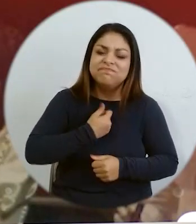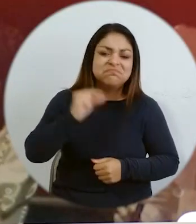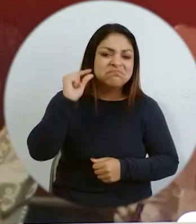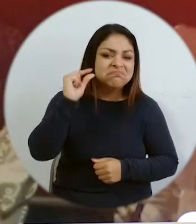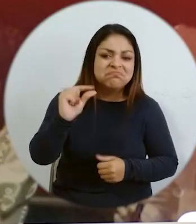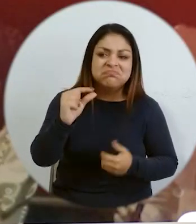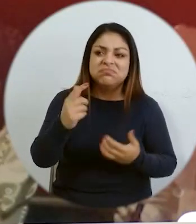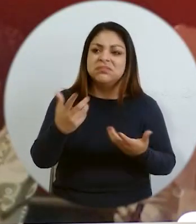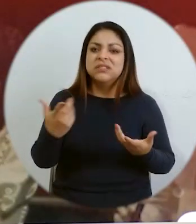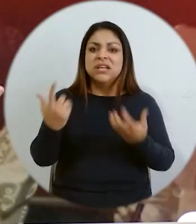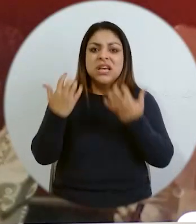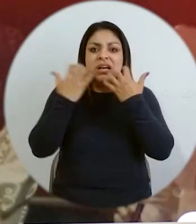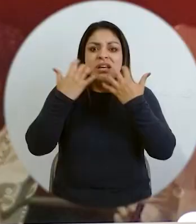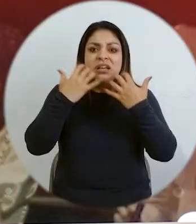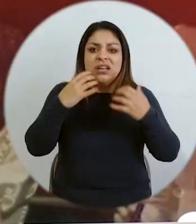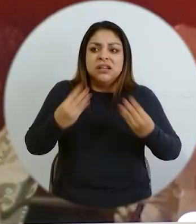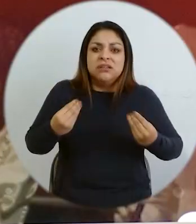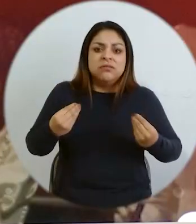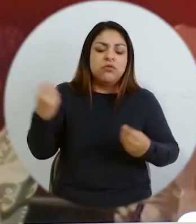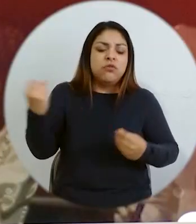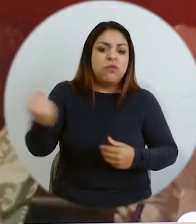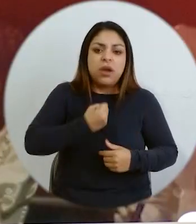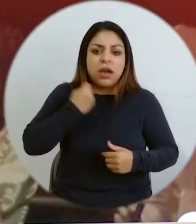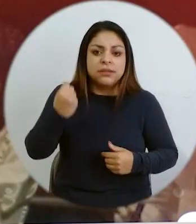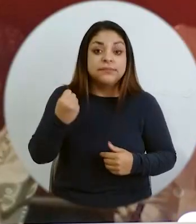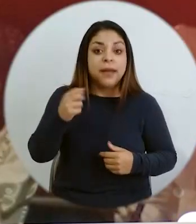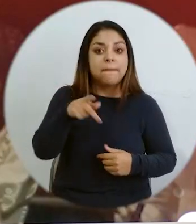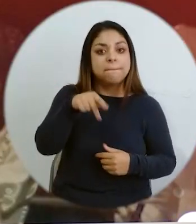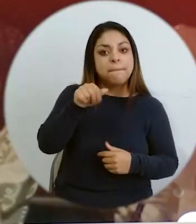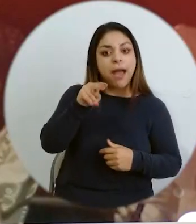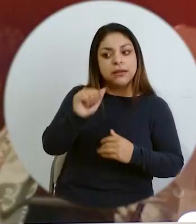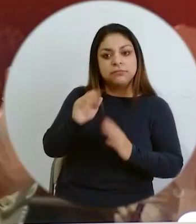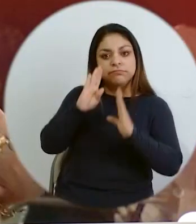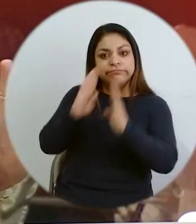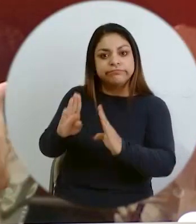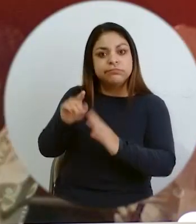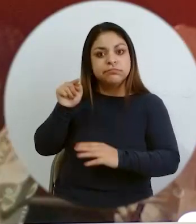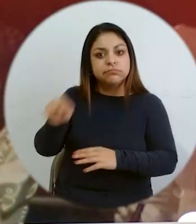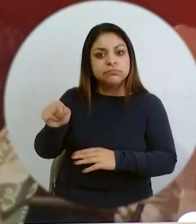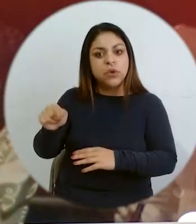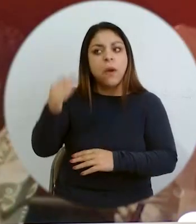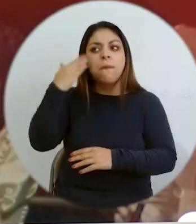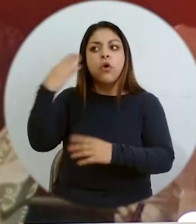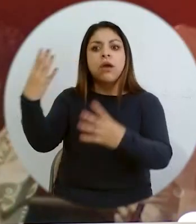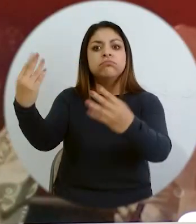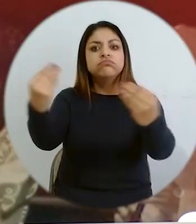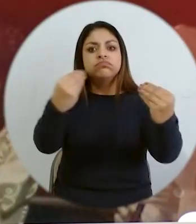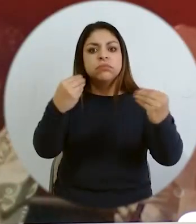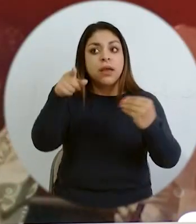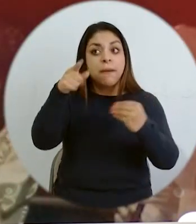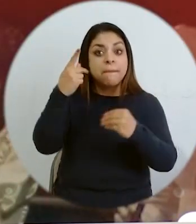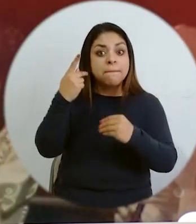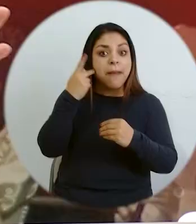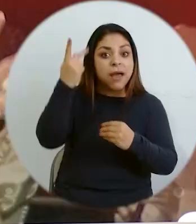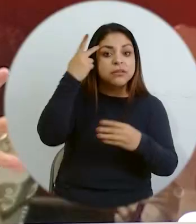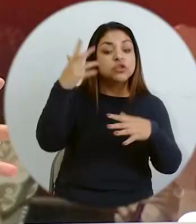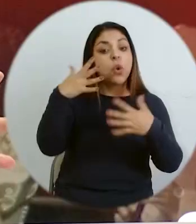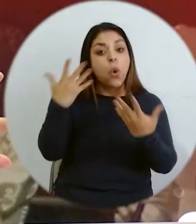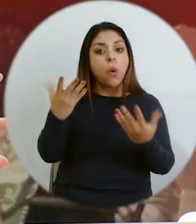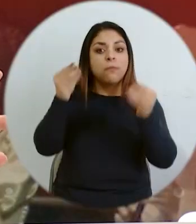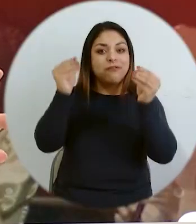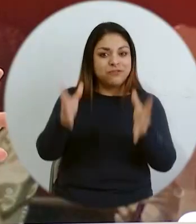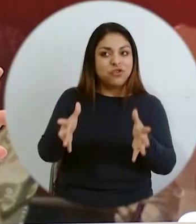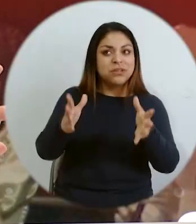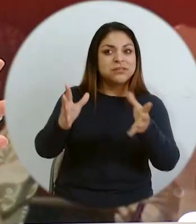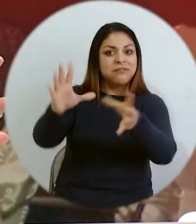mismos, fobias sociales. Y cuando el patronato atiende esto, dicho por padres, por docentes, por las mismas